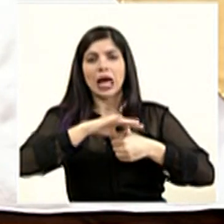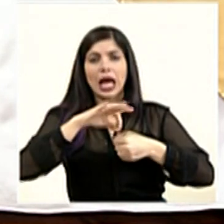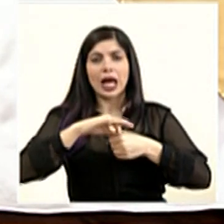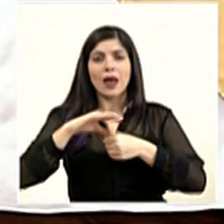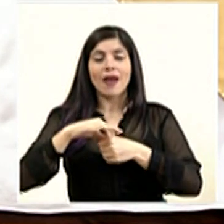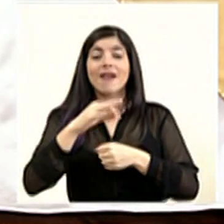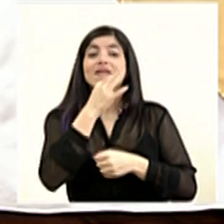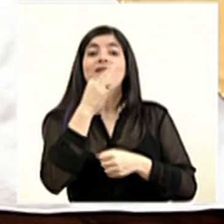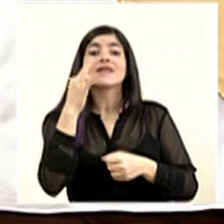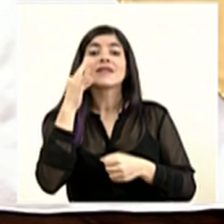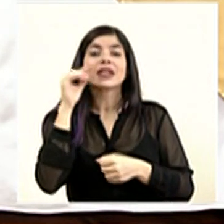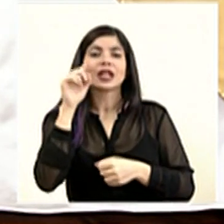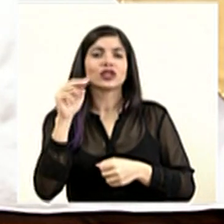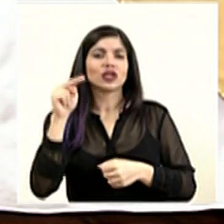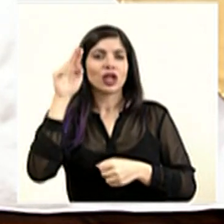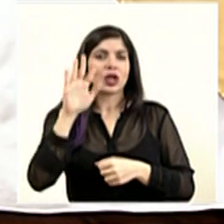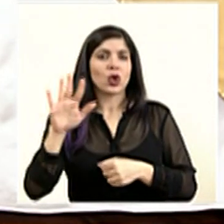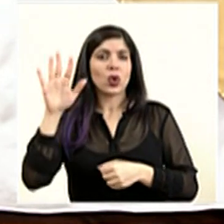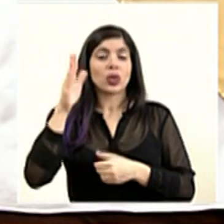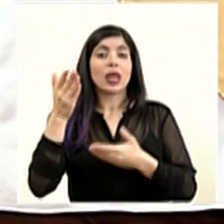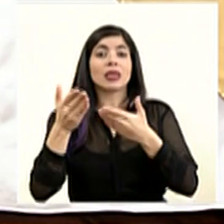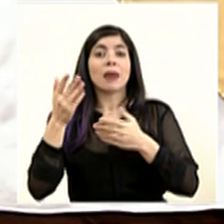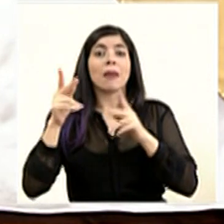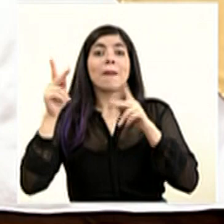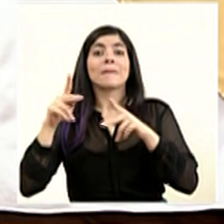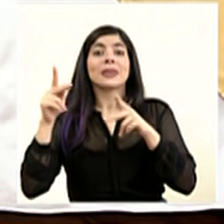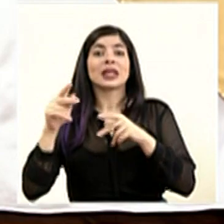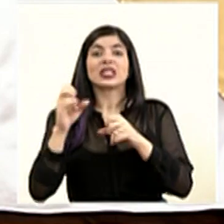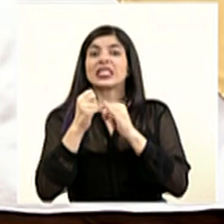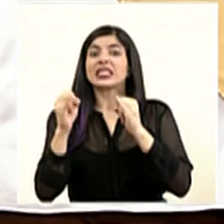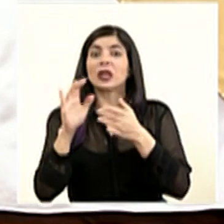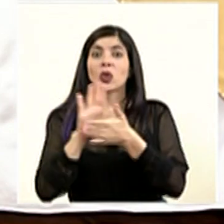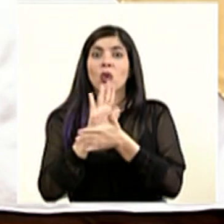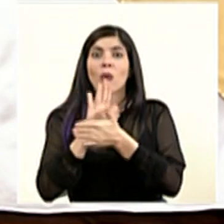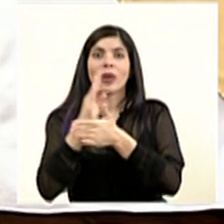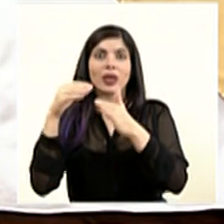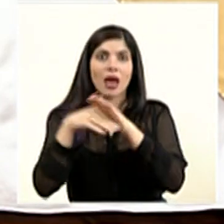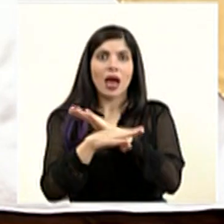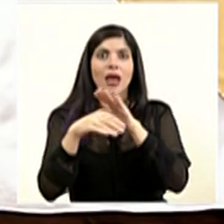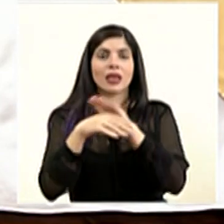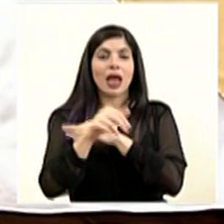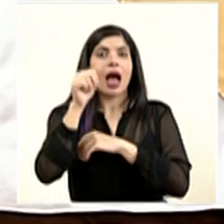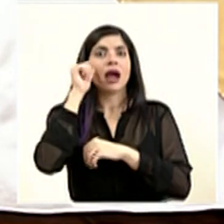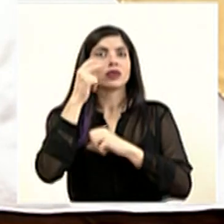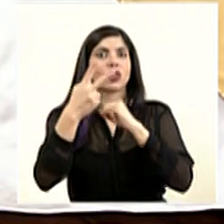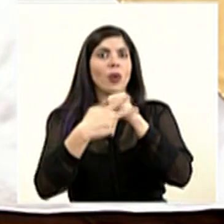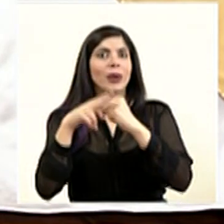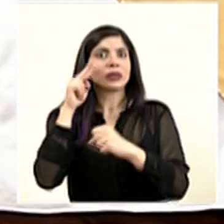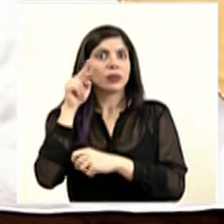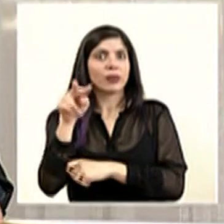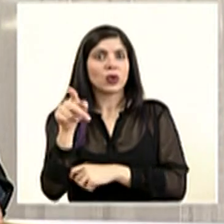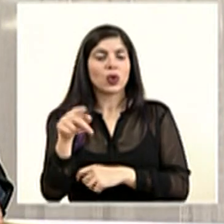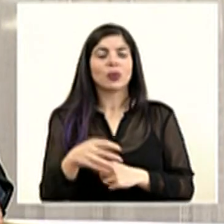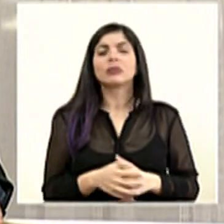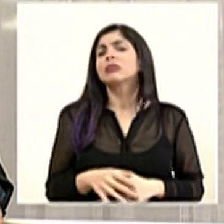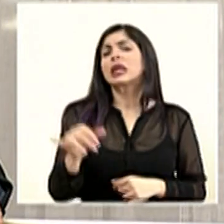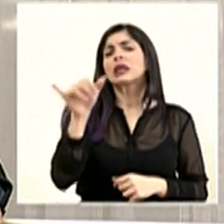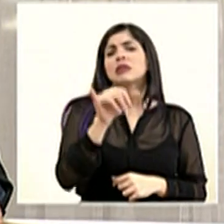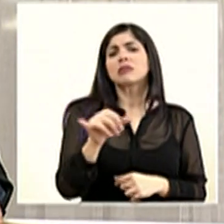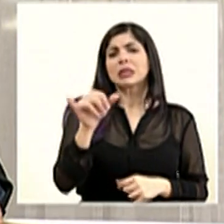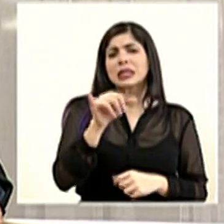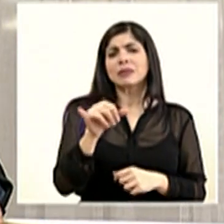en la zona norte y que transportan indocumentados tal y como se evidenció ayer en 2 ocasiones? Bueno, las mismas